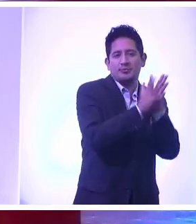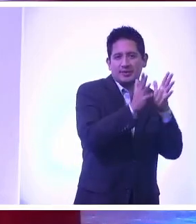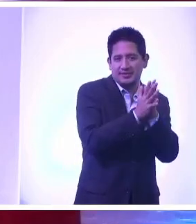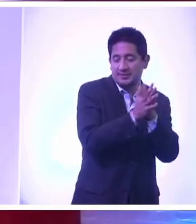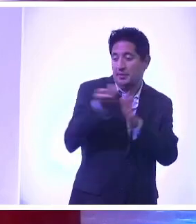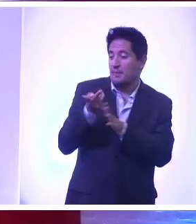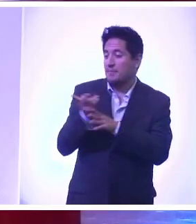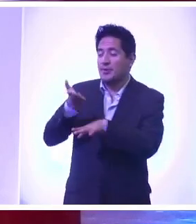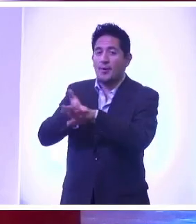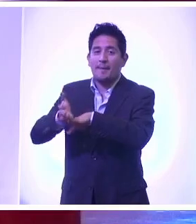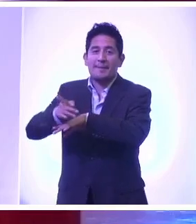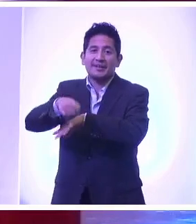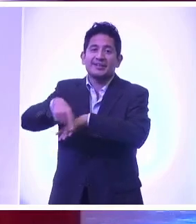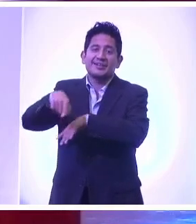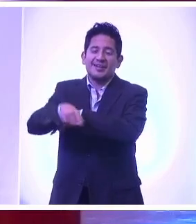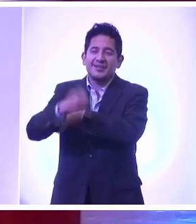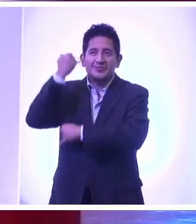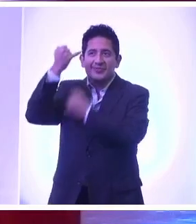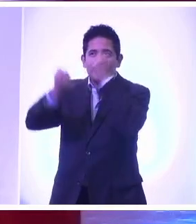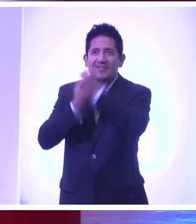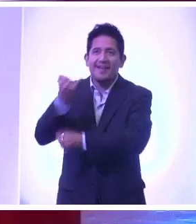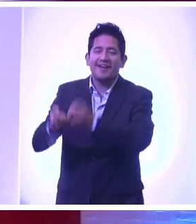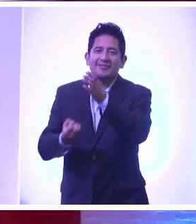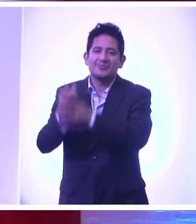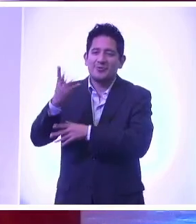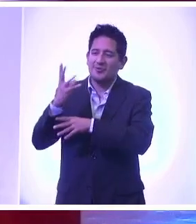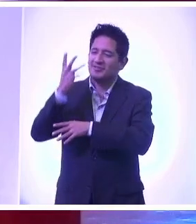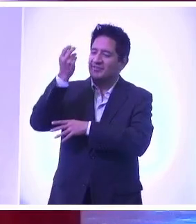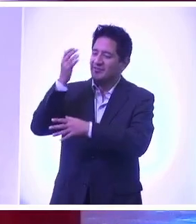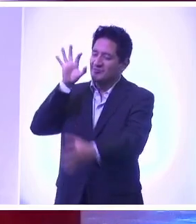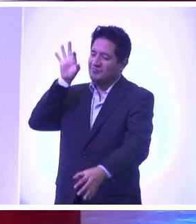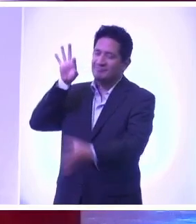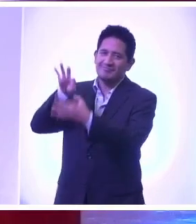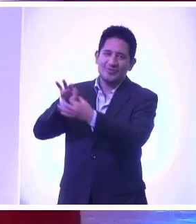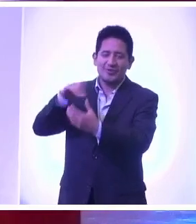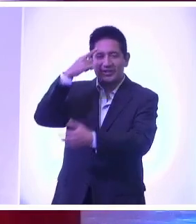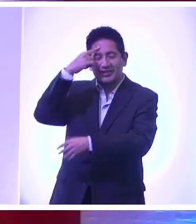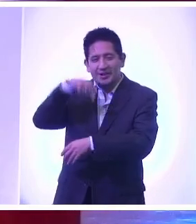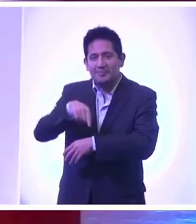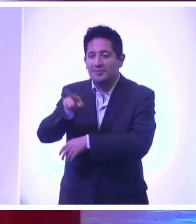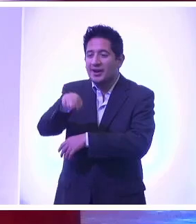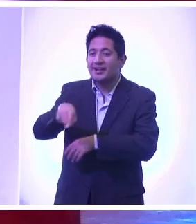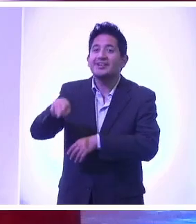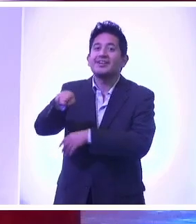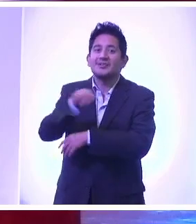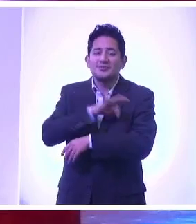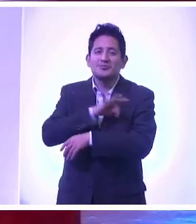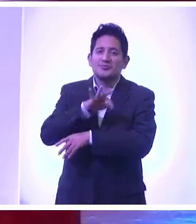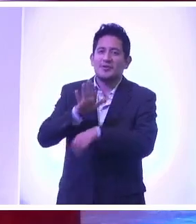gobierno y eso creo que es lo que nos hace falta No solo en este país sino en todos